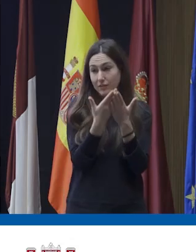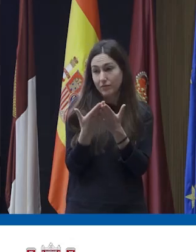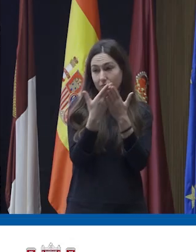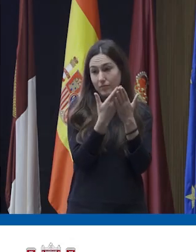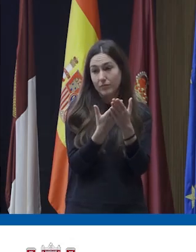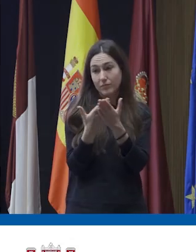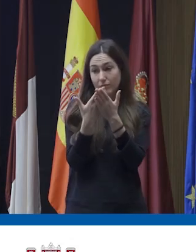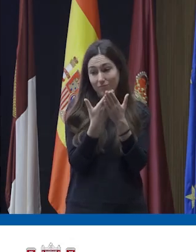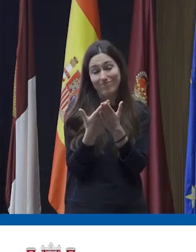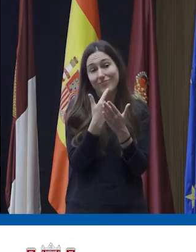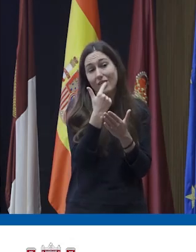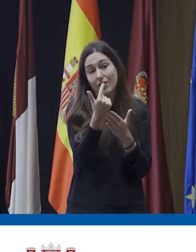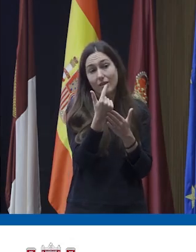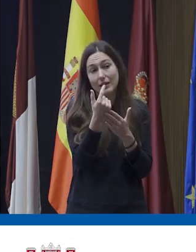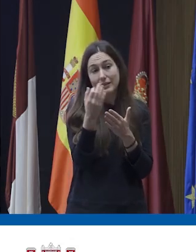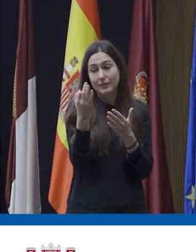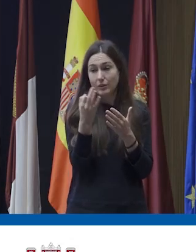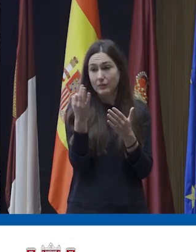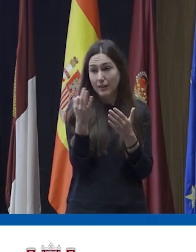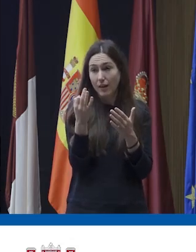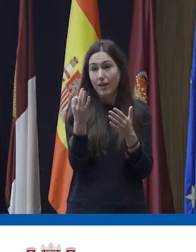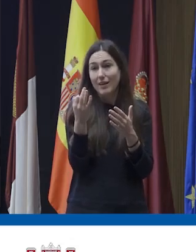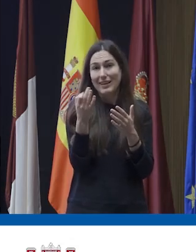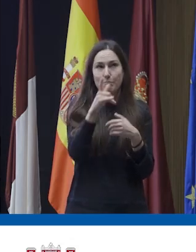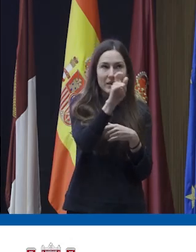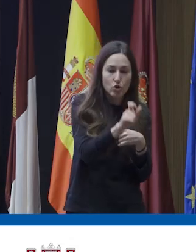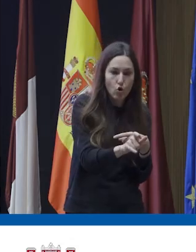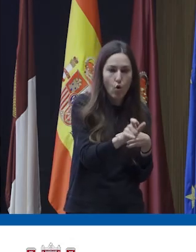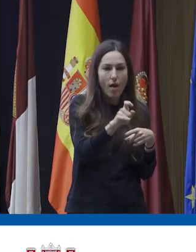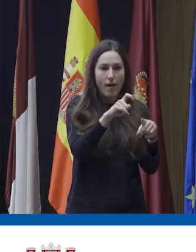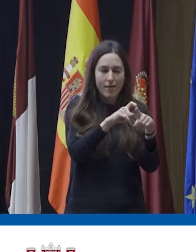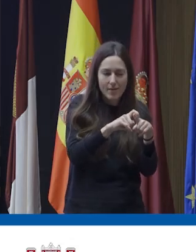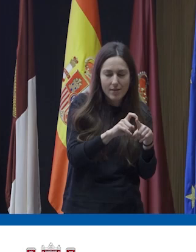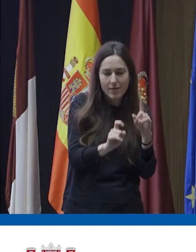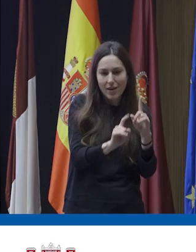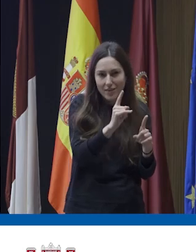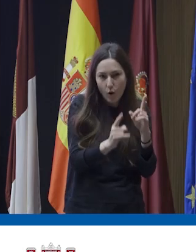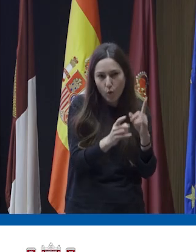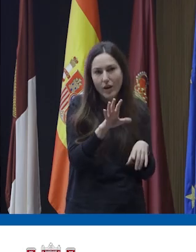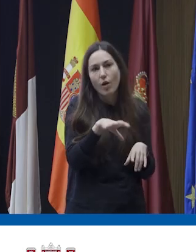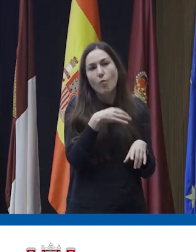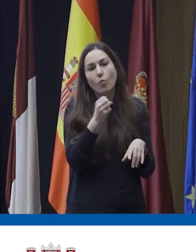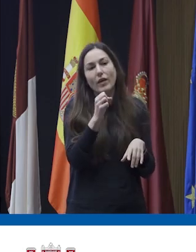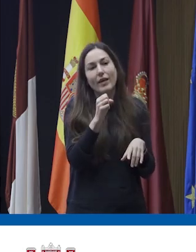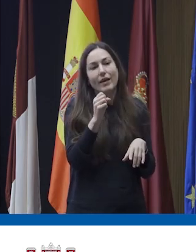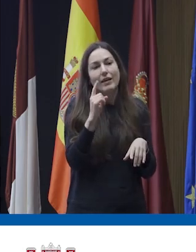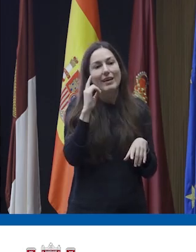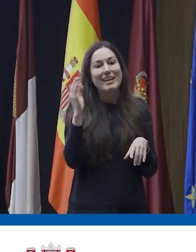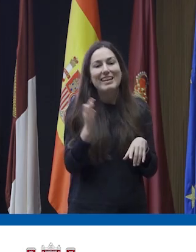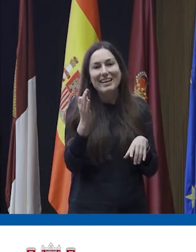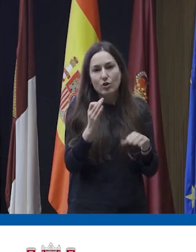dicen que sí que es verdad que en ciertos tipos de pacientes pues puede reducir el riesgo de progresión en ciertos